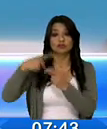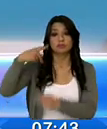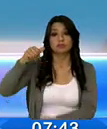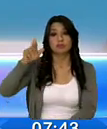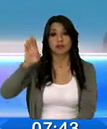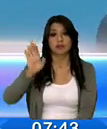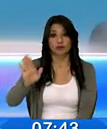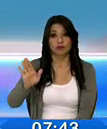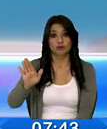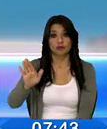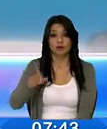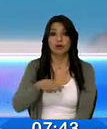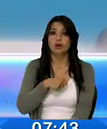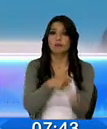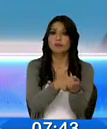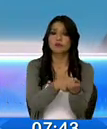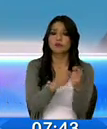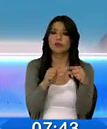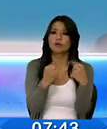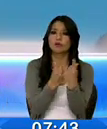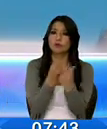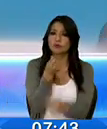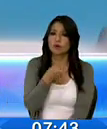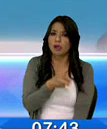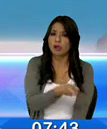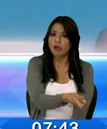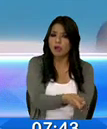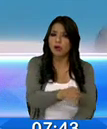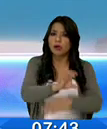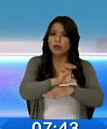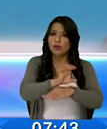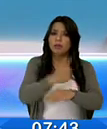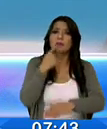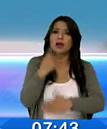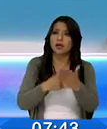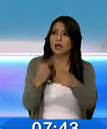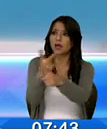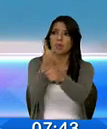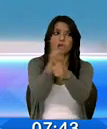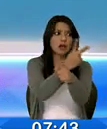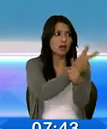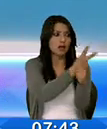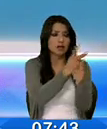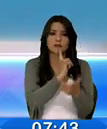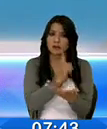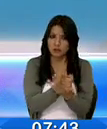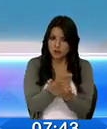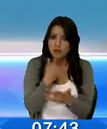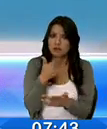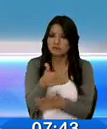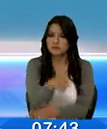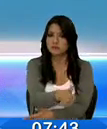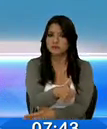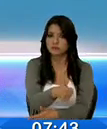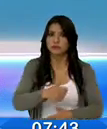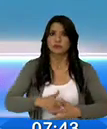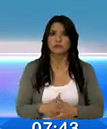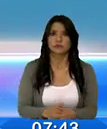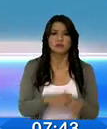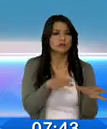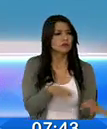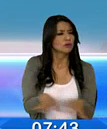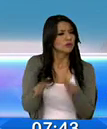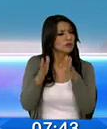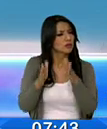Sazone, está financiando grupos dentro del Ecuador para generar ciertas desestabilizaciones. Hay una